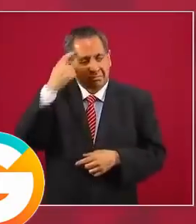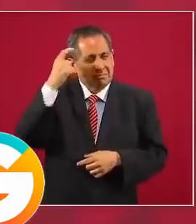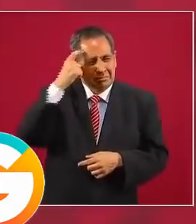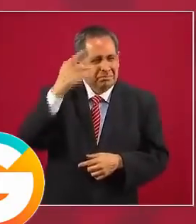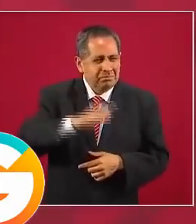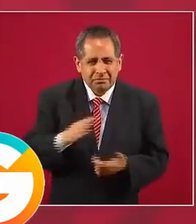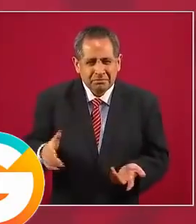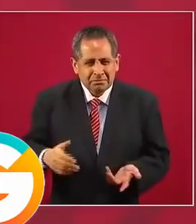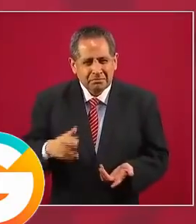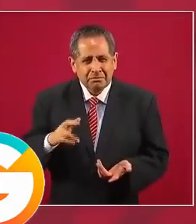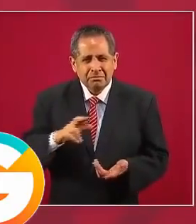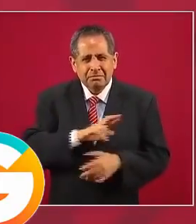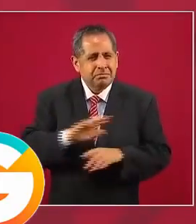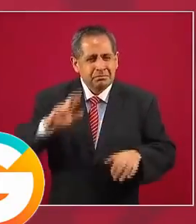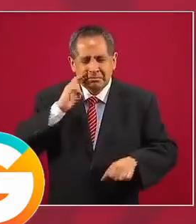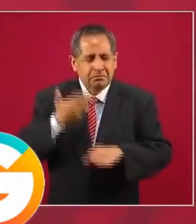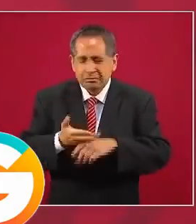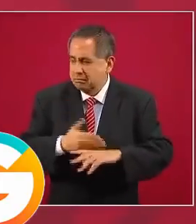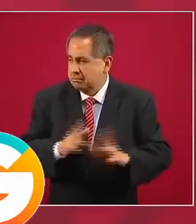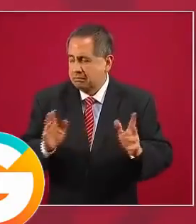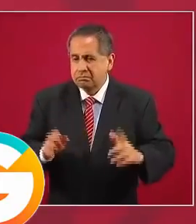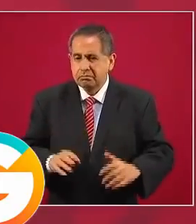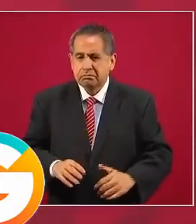inconscientes, irresponsables.